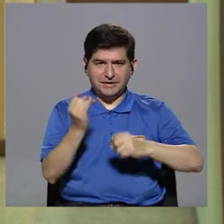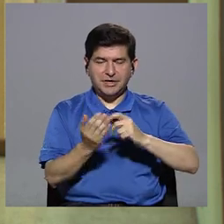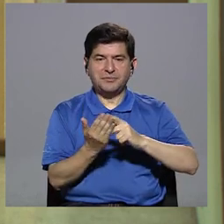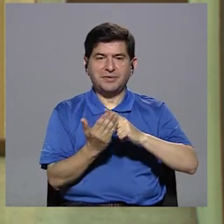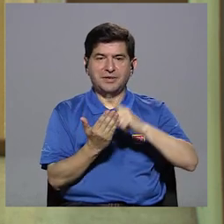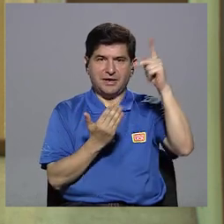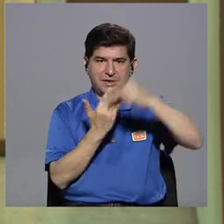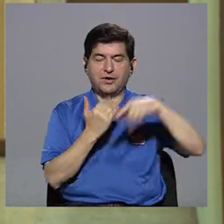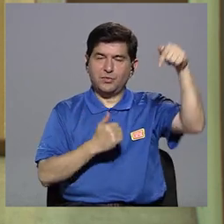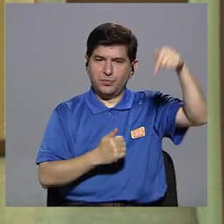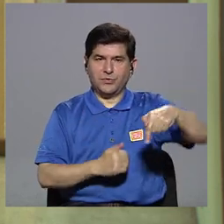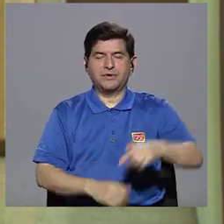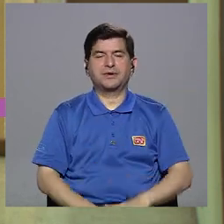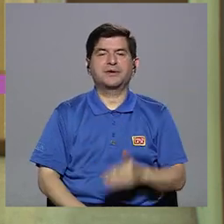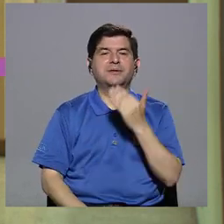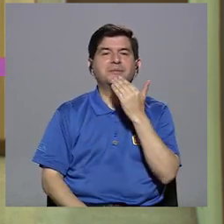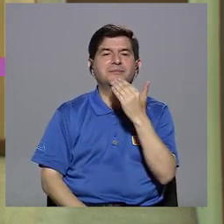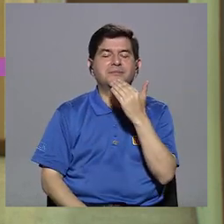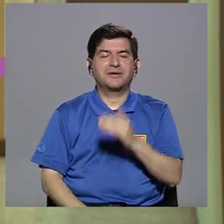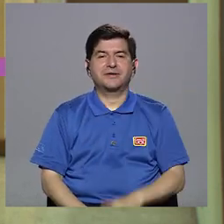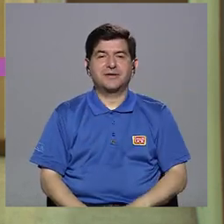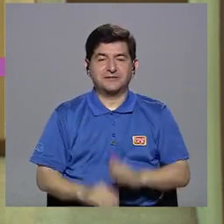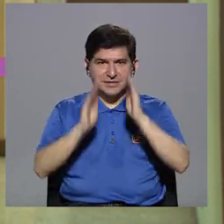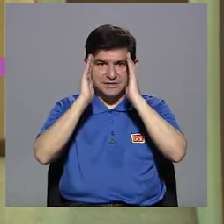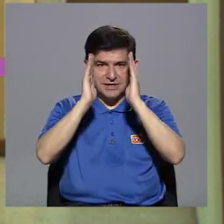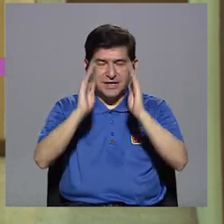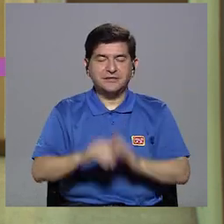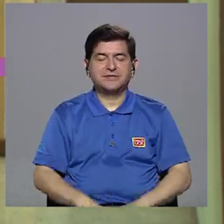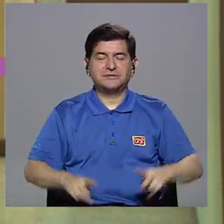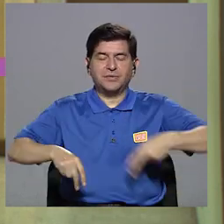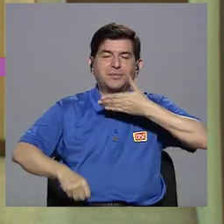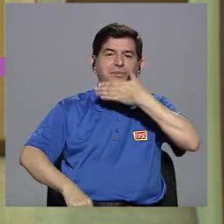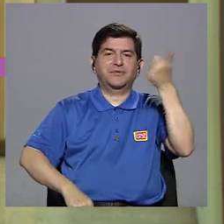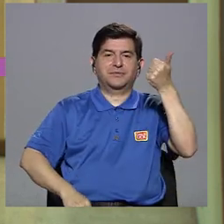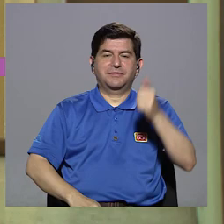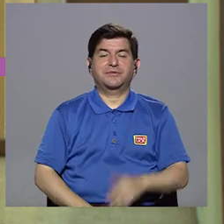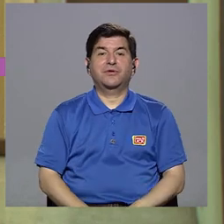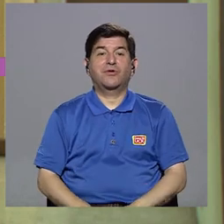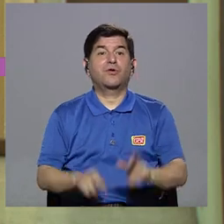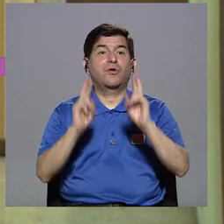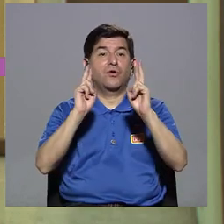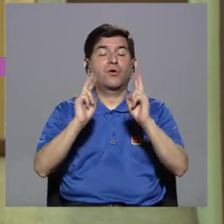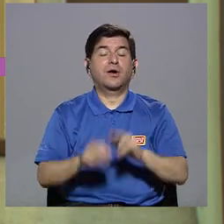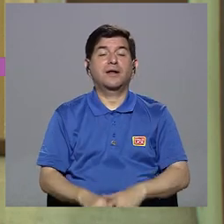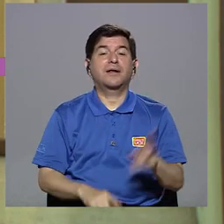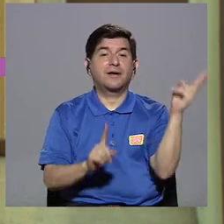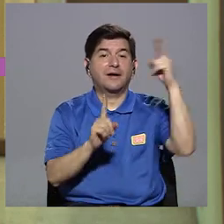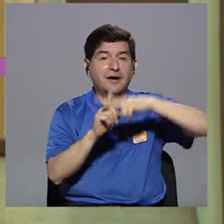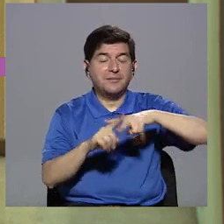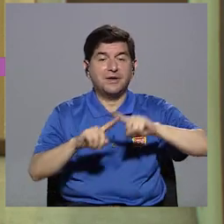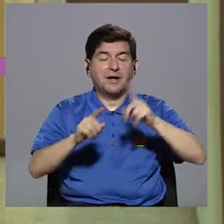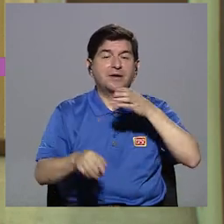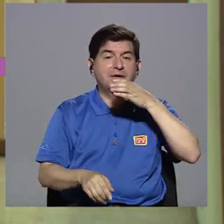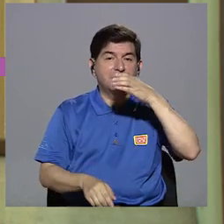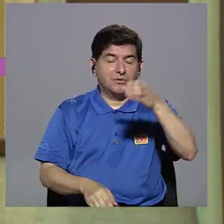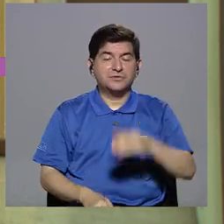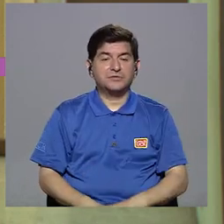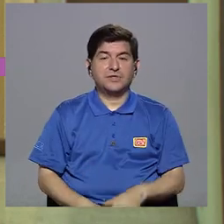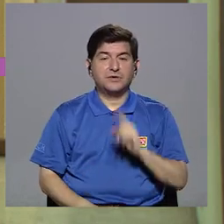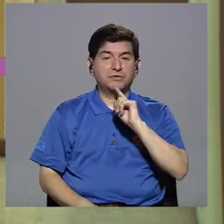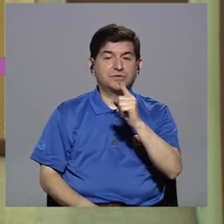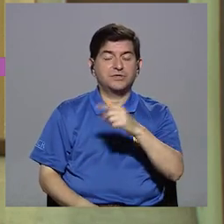terminamos nuestro capítulo el día de hoy gracias por haber estado en sintonía de vivir mejor y ojalá pueda poner en práctica las recomendaciones